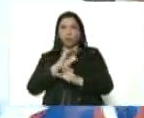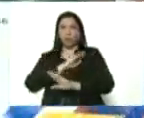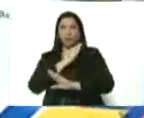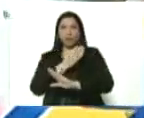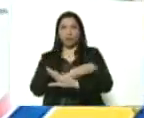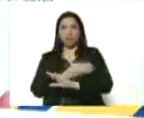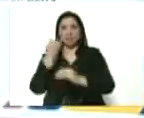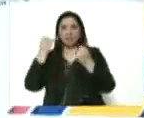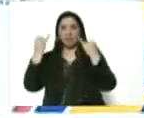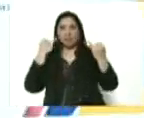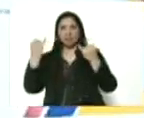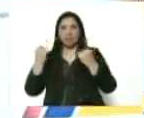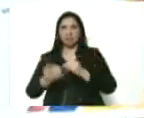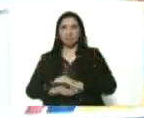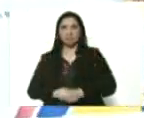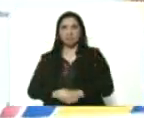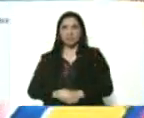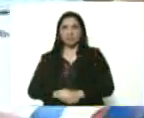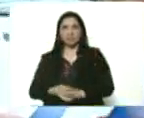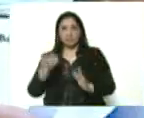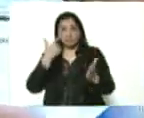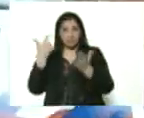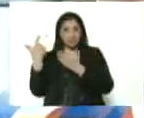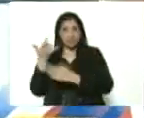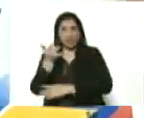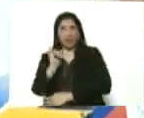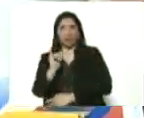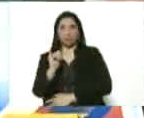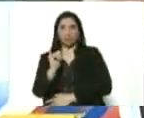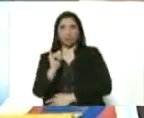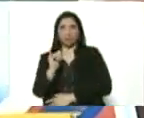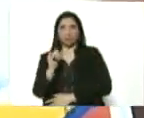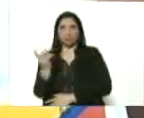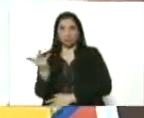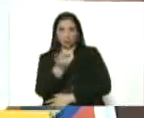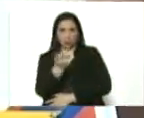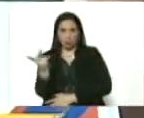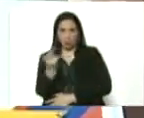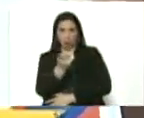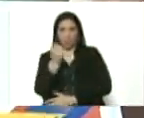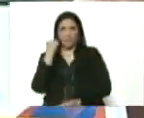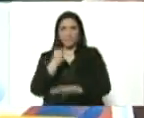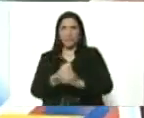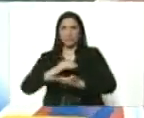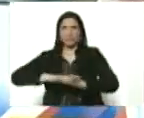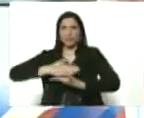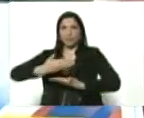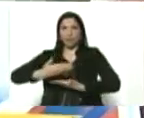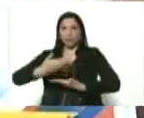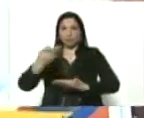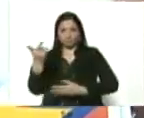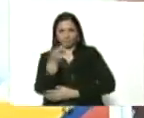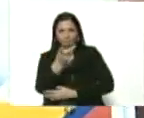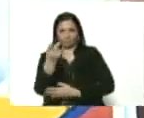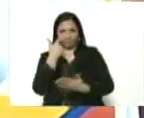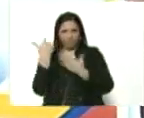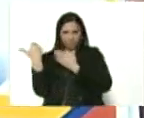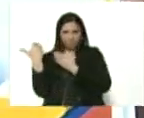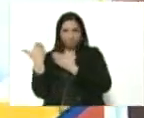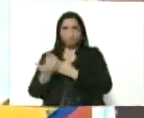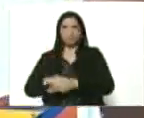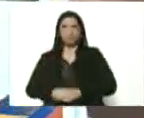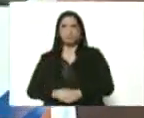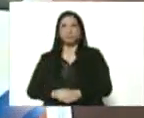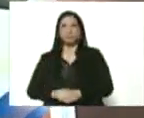israelí. Aquí están los dos pasaportes de Luke Denman y de Aaron Berry,